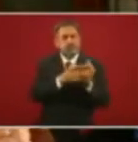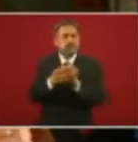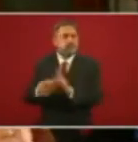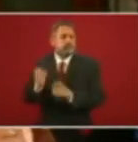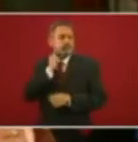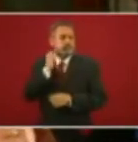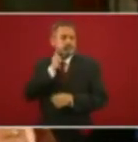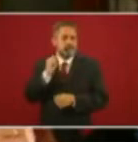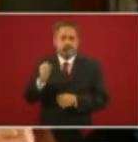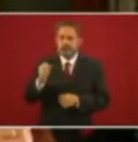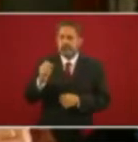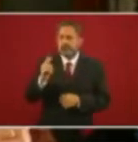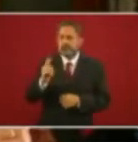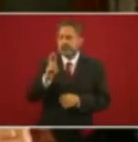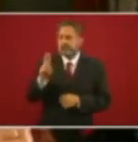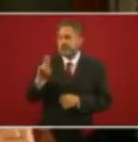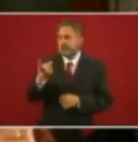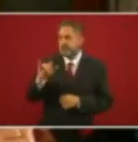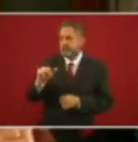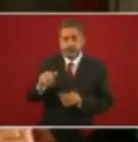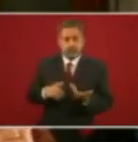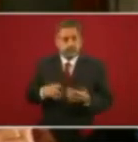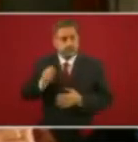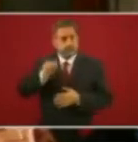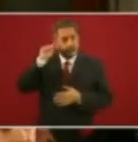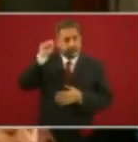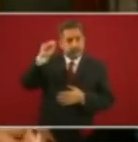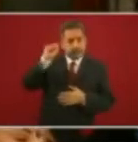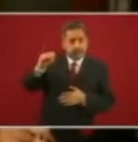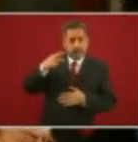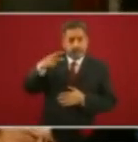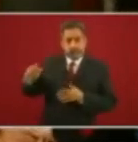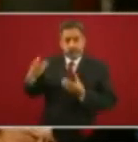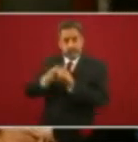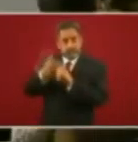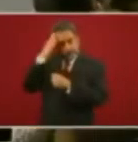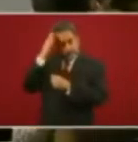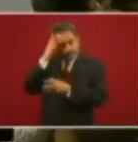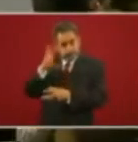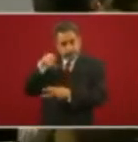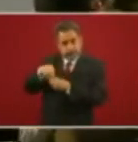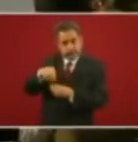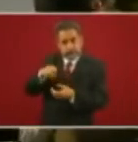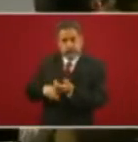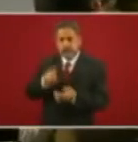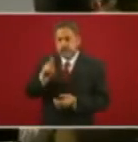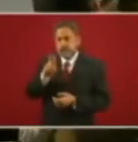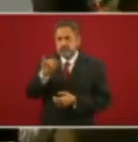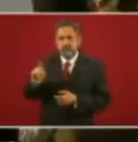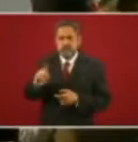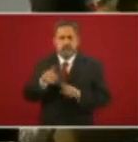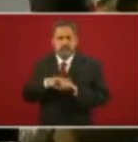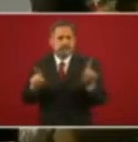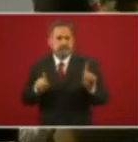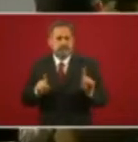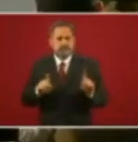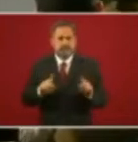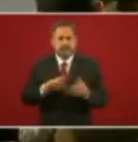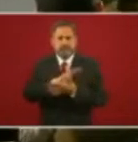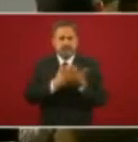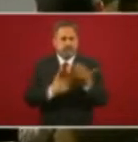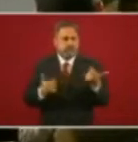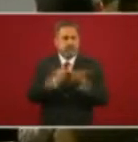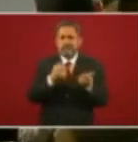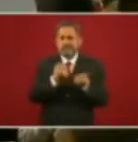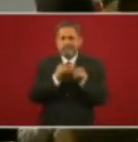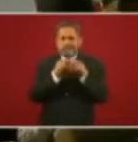Napoleón Gómez Urrutia. Hay que decirlo, el sindicato que encabeza el senador o en el que tiene influencia no tiene nada que ver con el contrato colectivo de trabajo